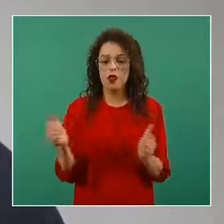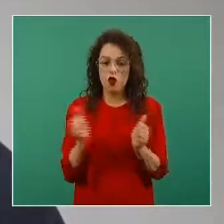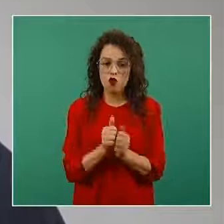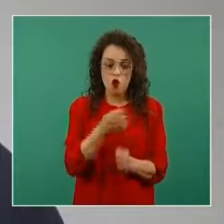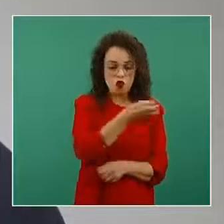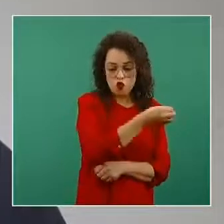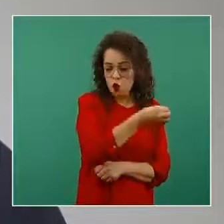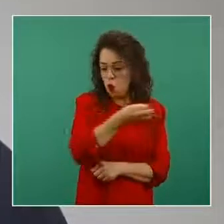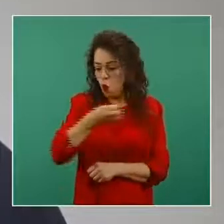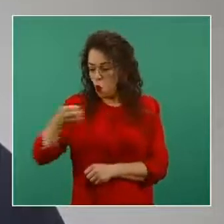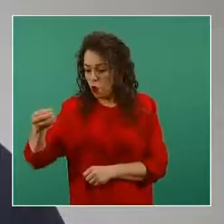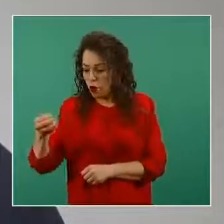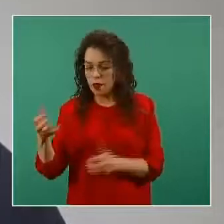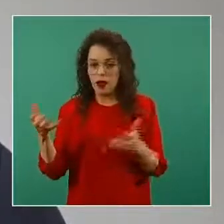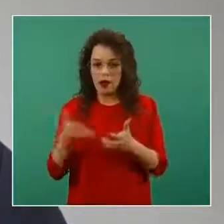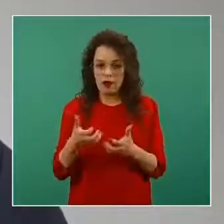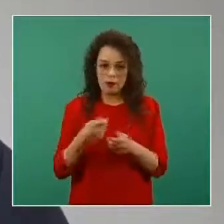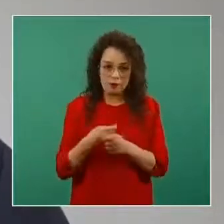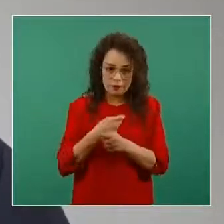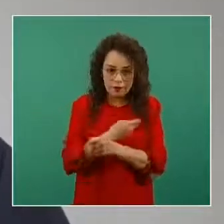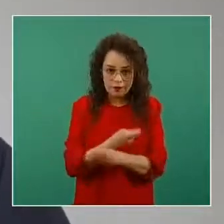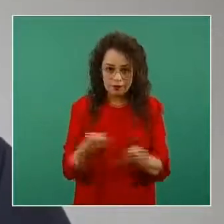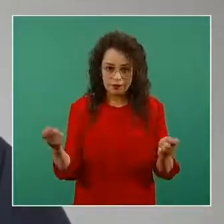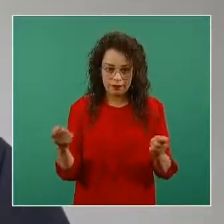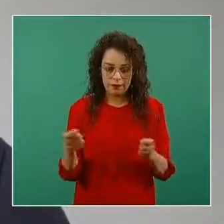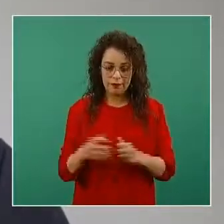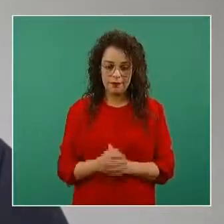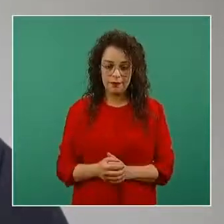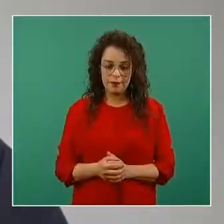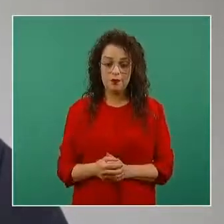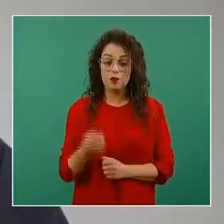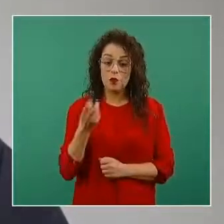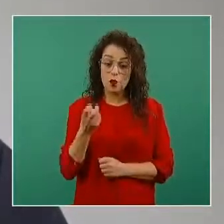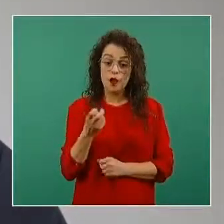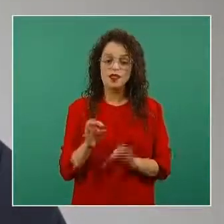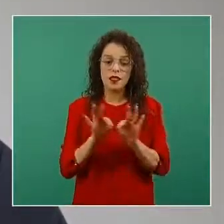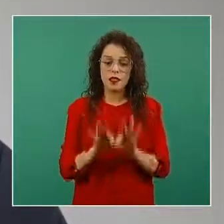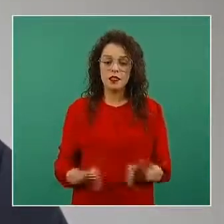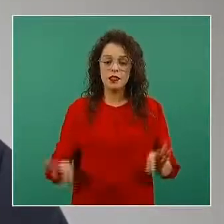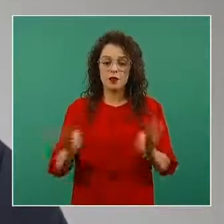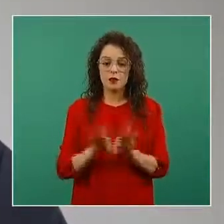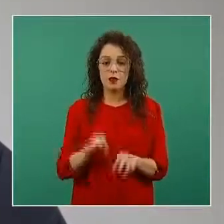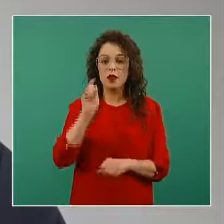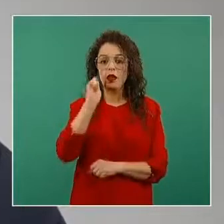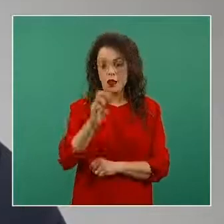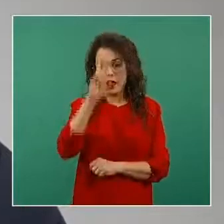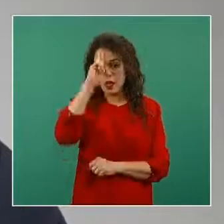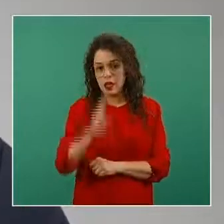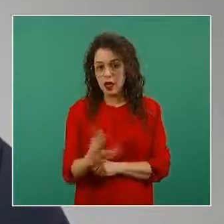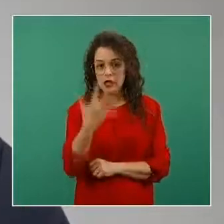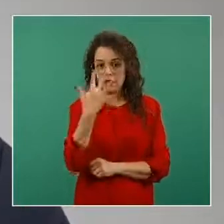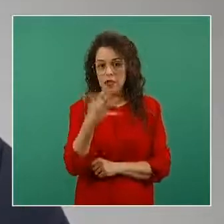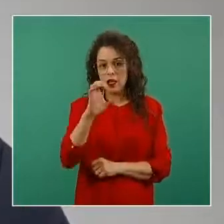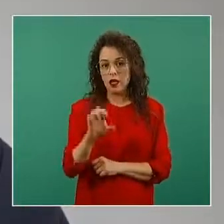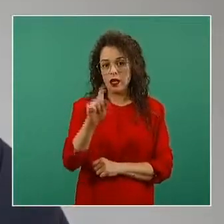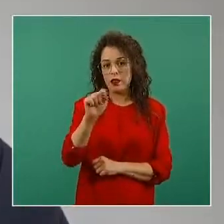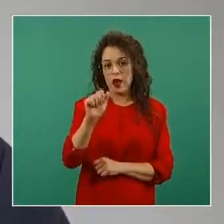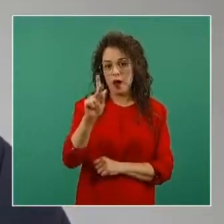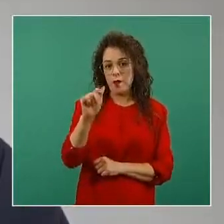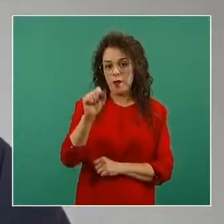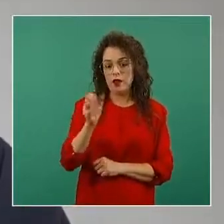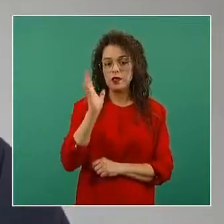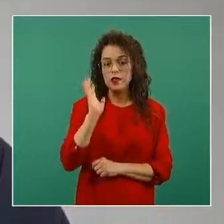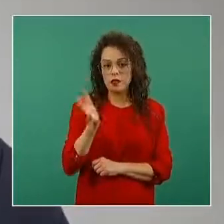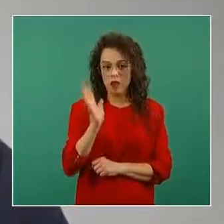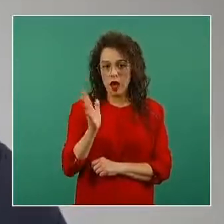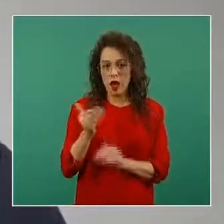también disminuir otras afectaciones. Por lo tanto, de ahí la importancia de estas 5 etapas que hasta el momento han sido definidas